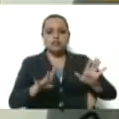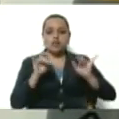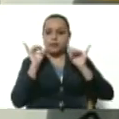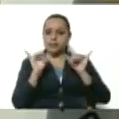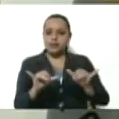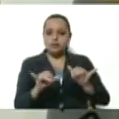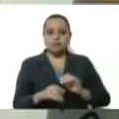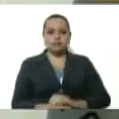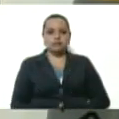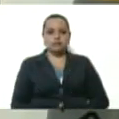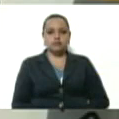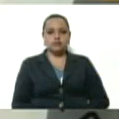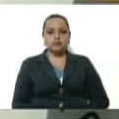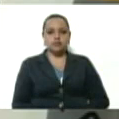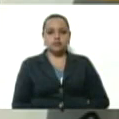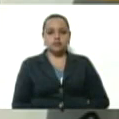motivo